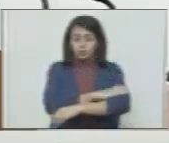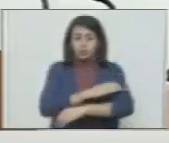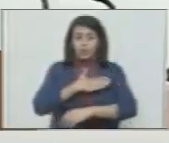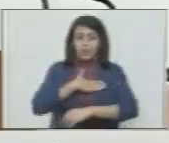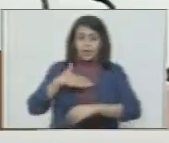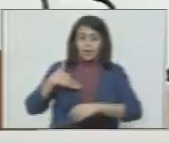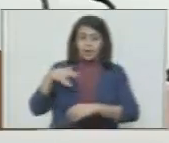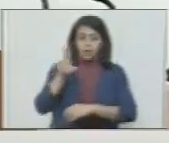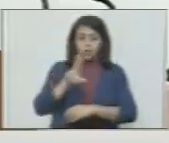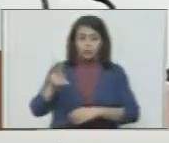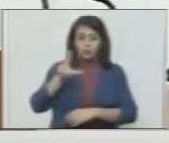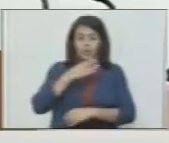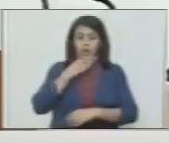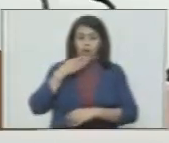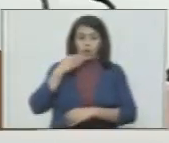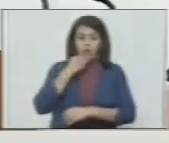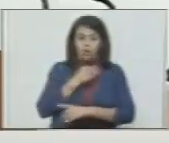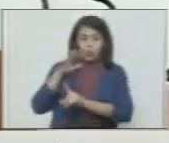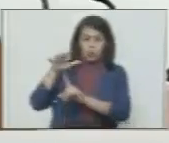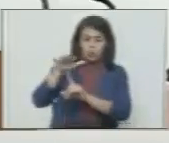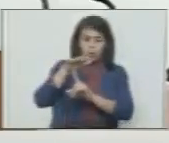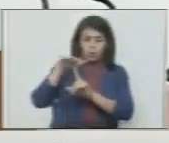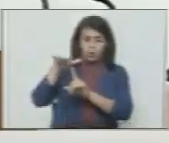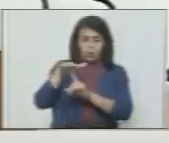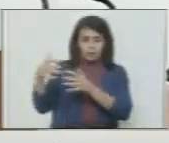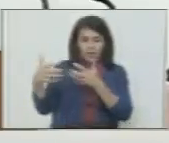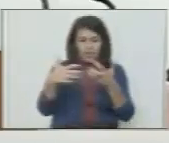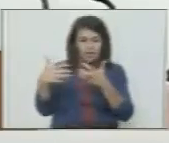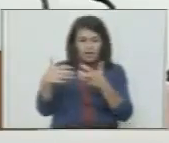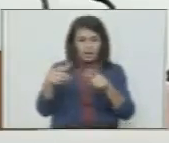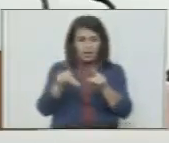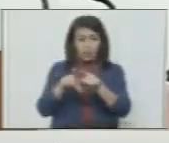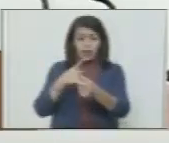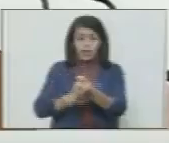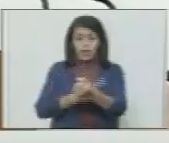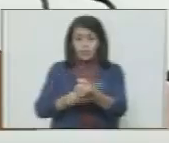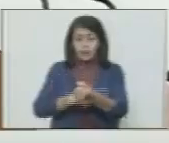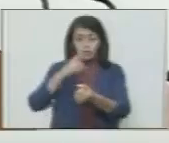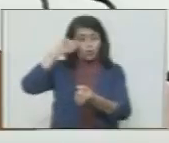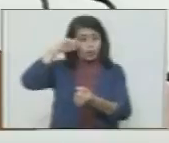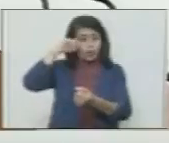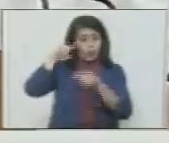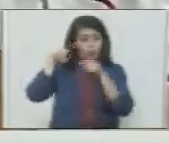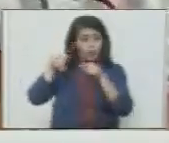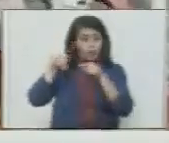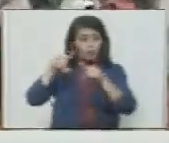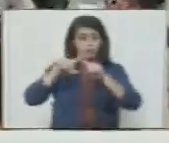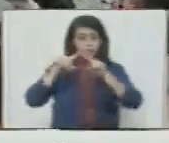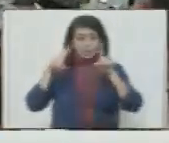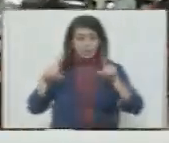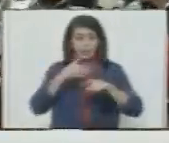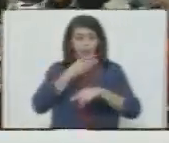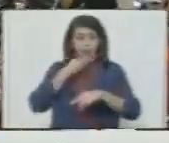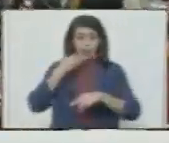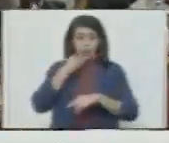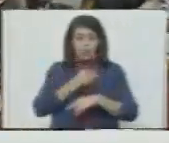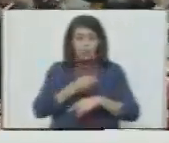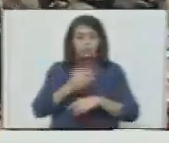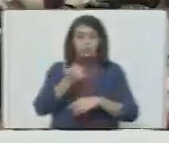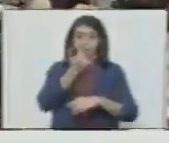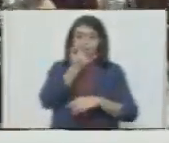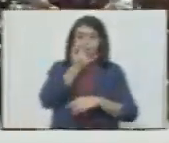fascista, intentaron usar parte de la juventud venezolana para una guerra entre hermanos. Eso hay que recordarlo. Pero esta